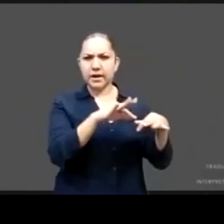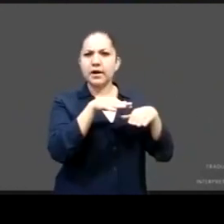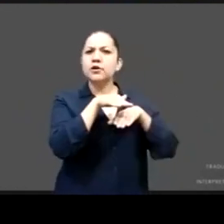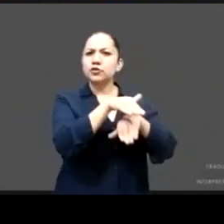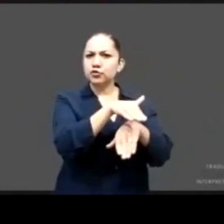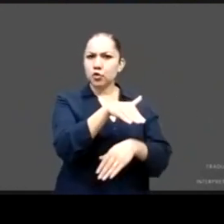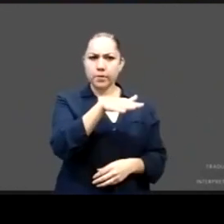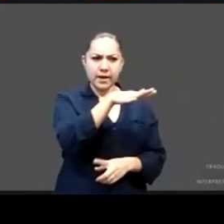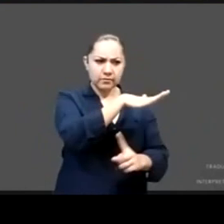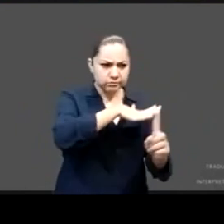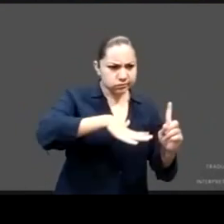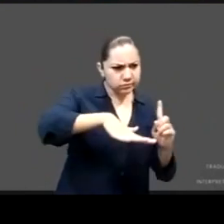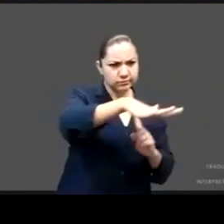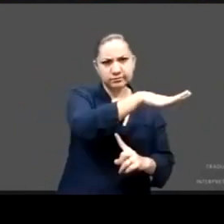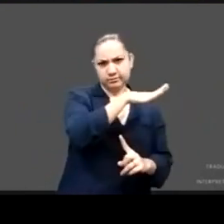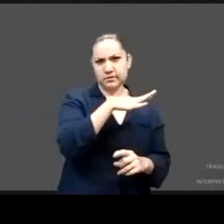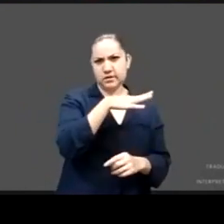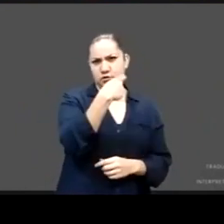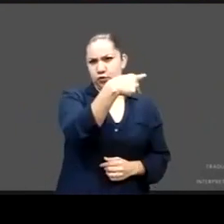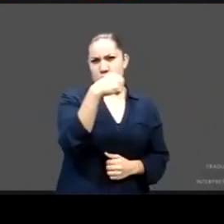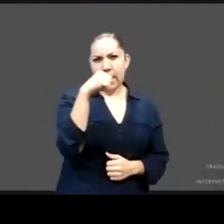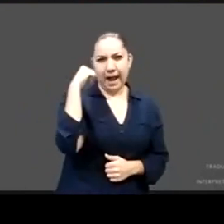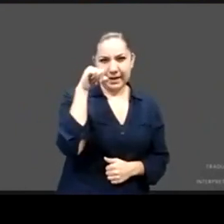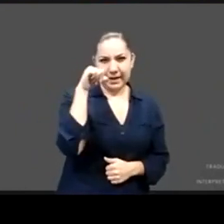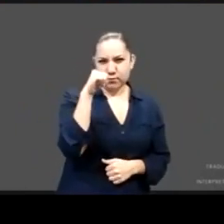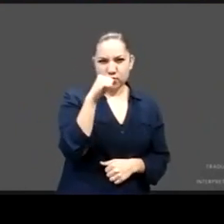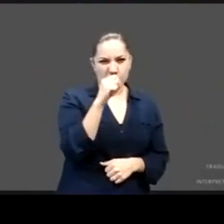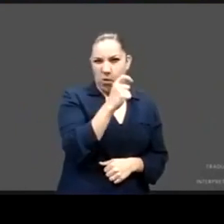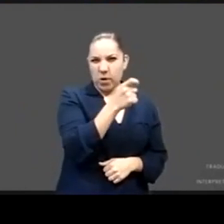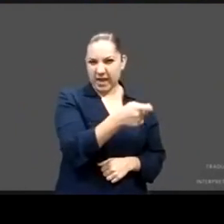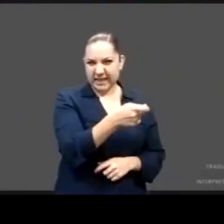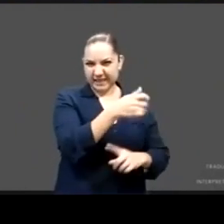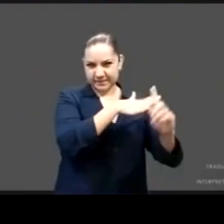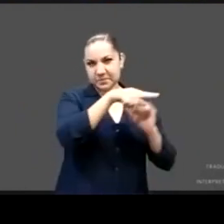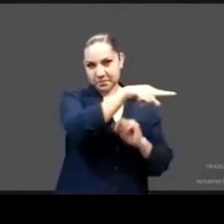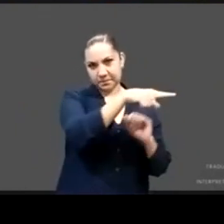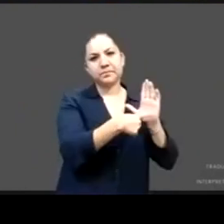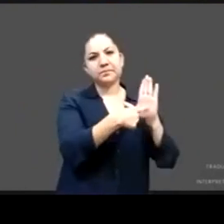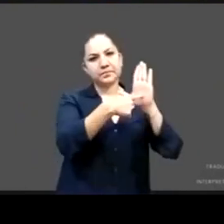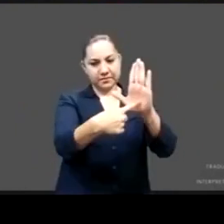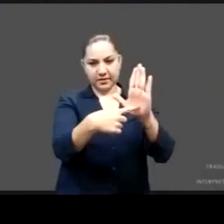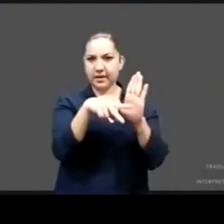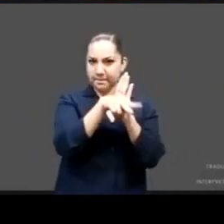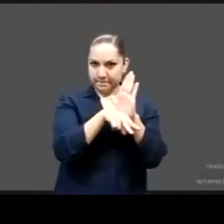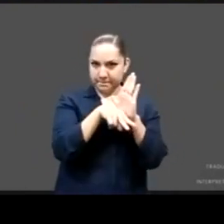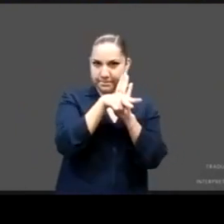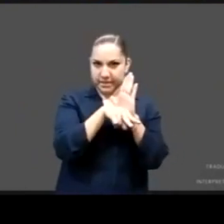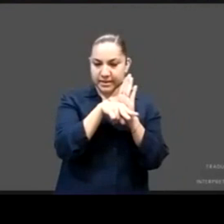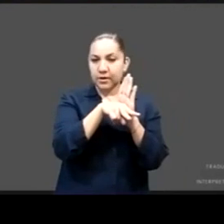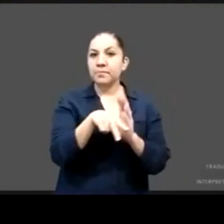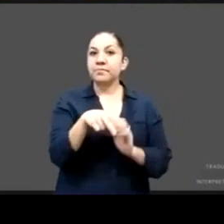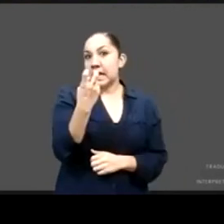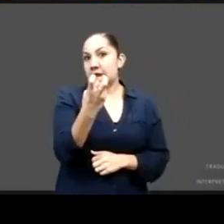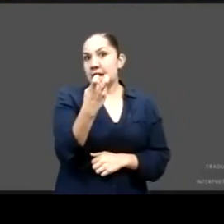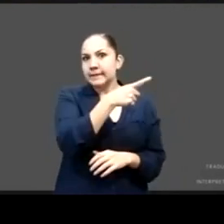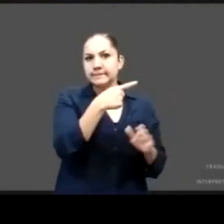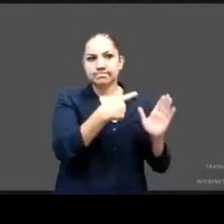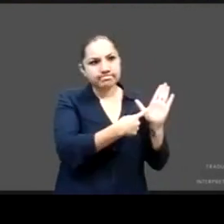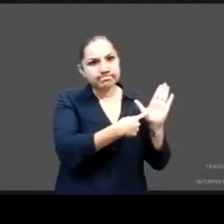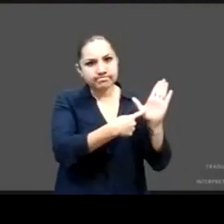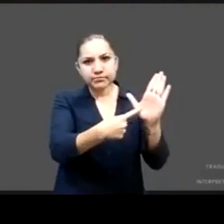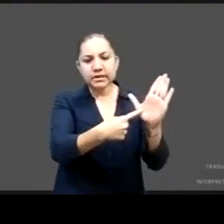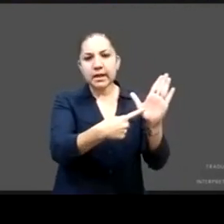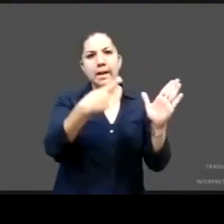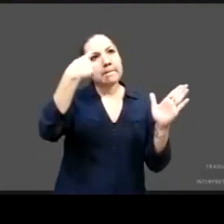y nos van a compartir un video que nos permitirá justamente un primer saque de tomar gusto sobre